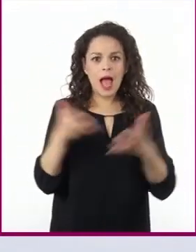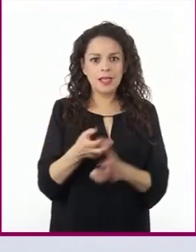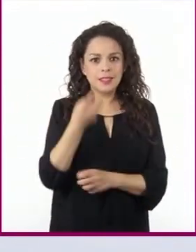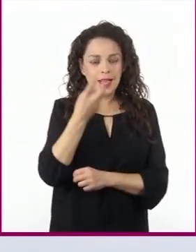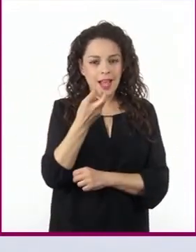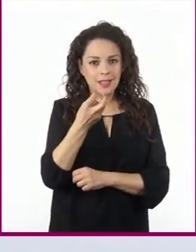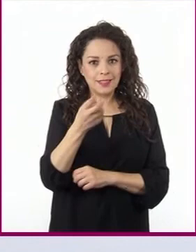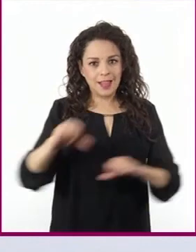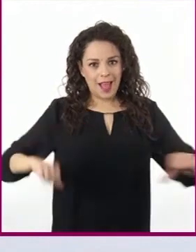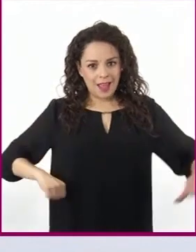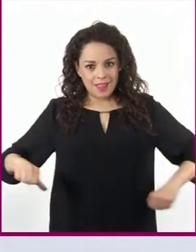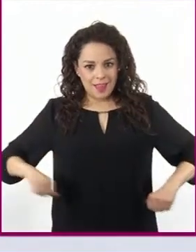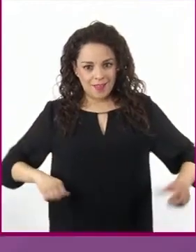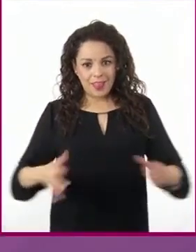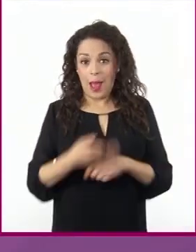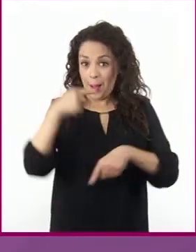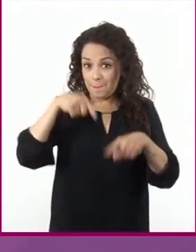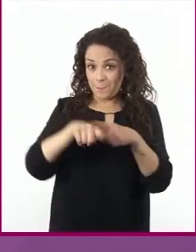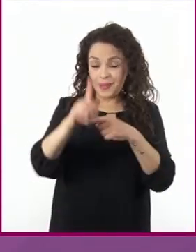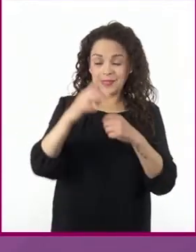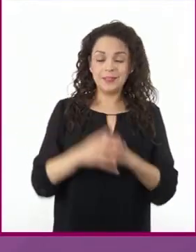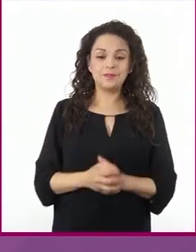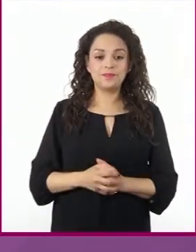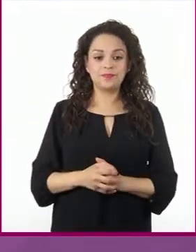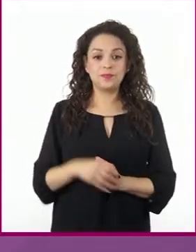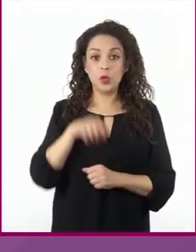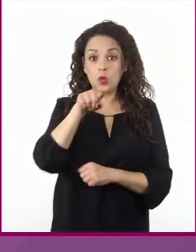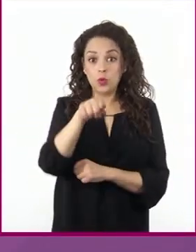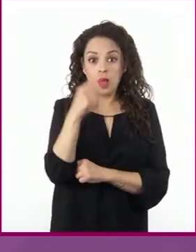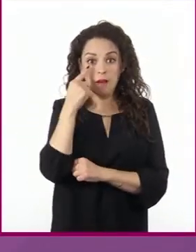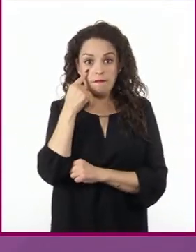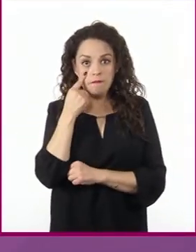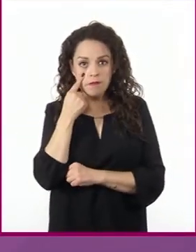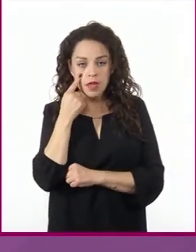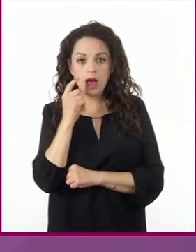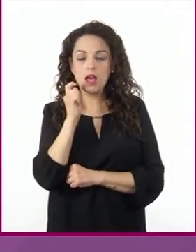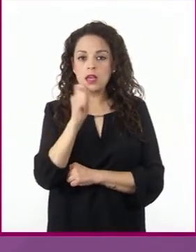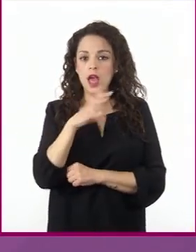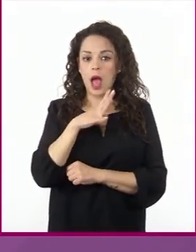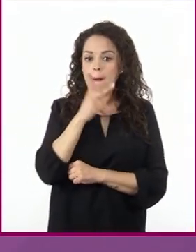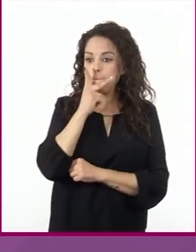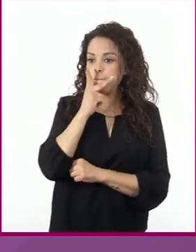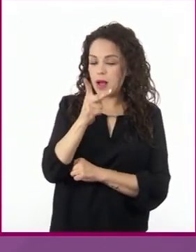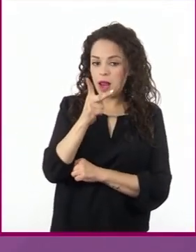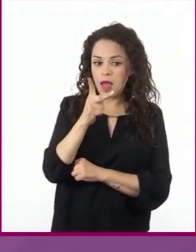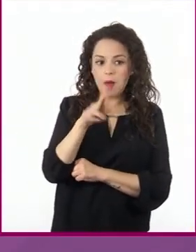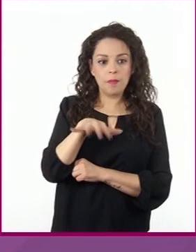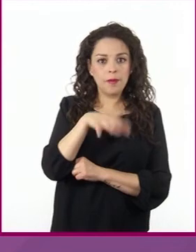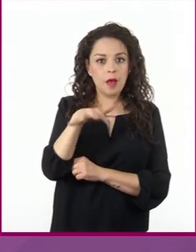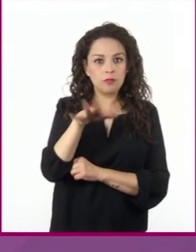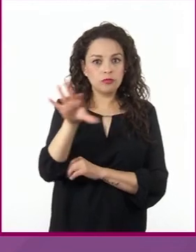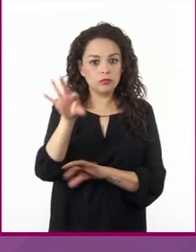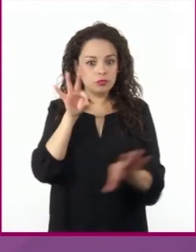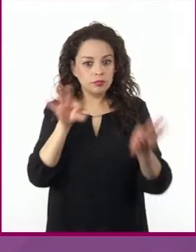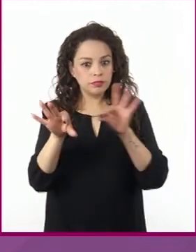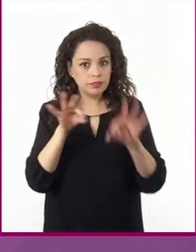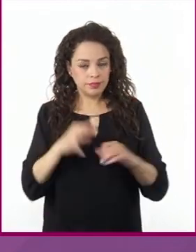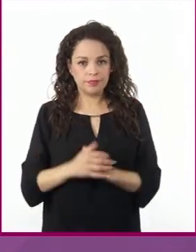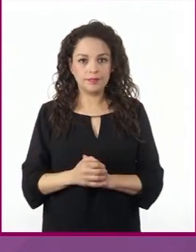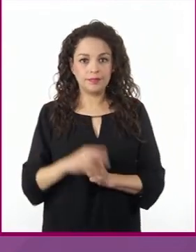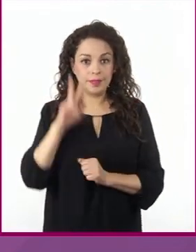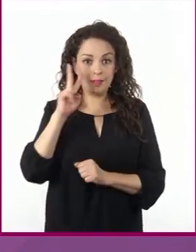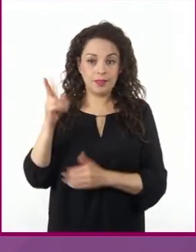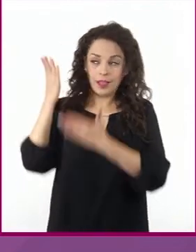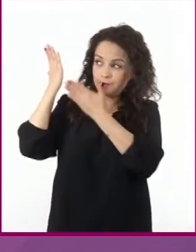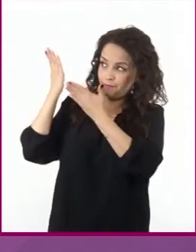reto. ¡Comenzamos! Fíjense bien cuáles son las palabras que tienen que buscar. En efecto,